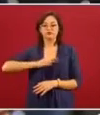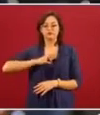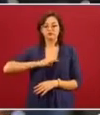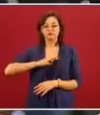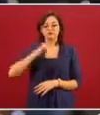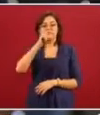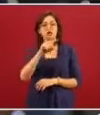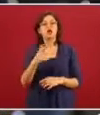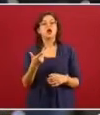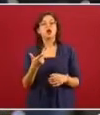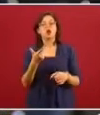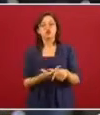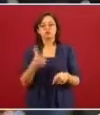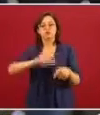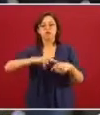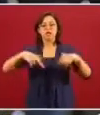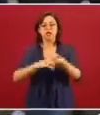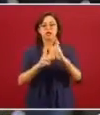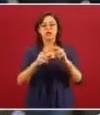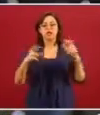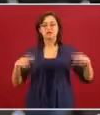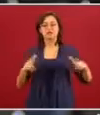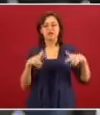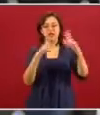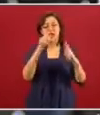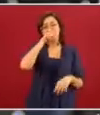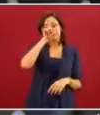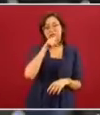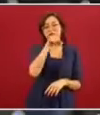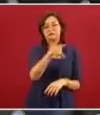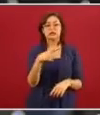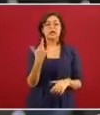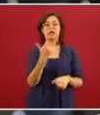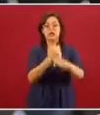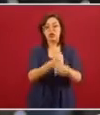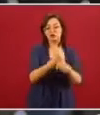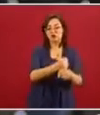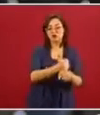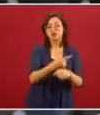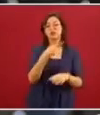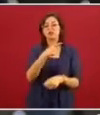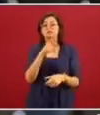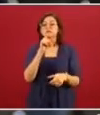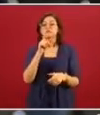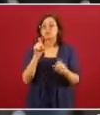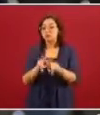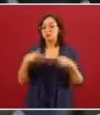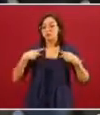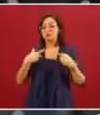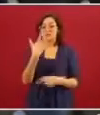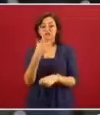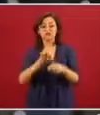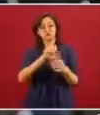Hospital de la Raza. También hay pacientes que esperan hasta 5 días para que se les brinden los resultados de sus pruebas ¿Y